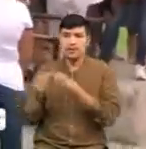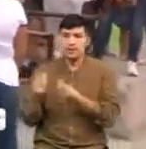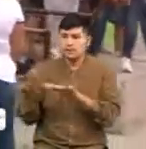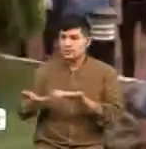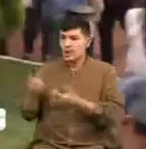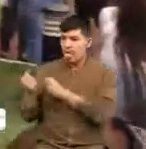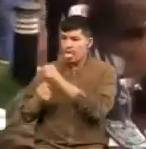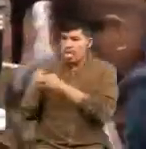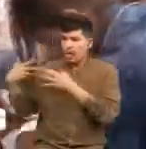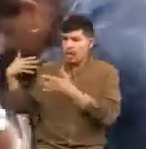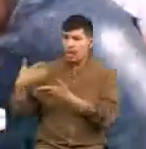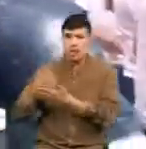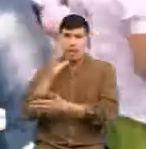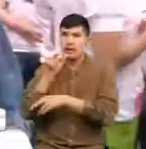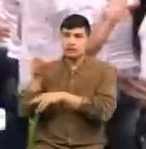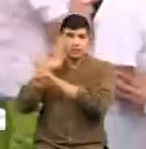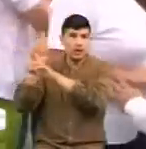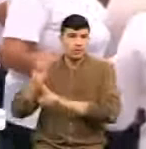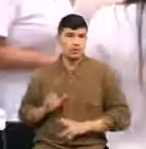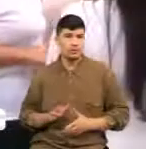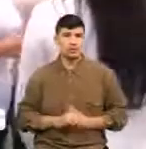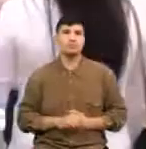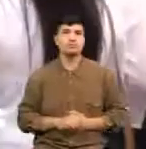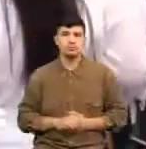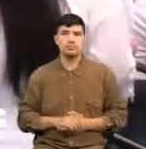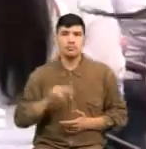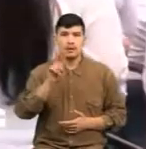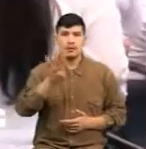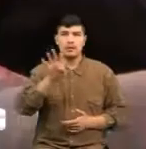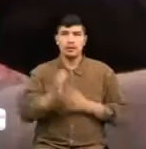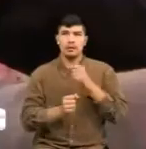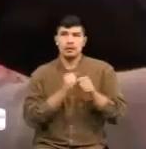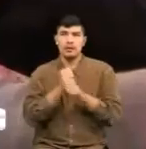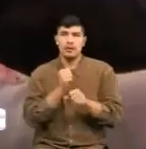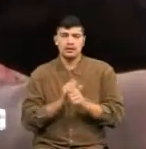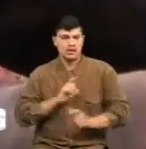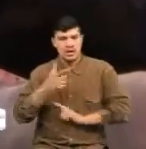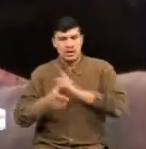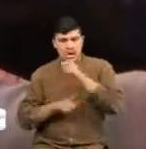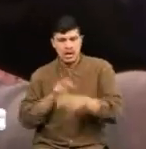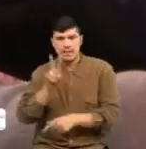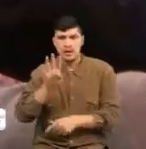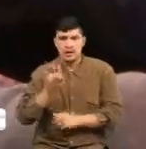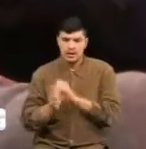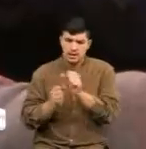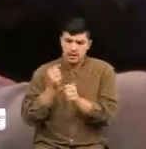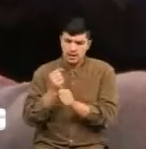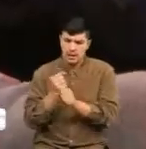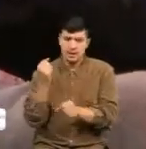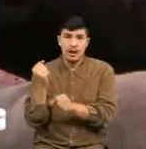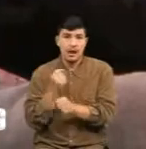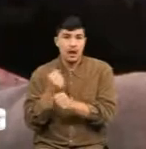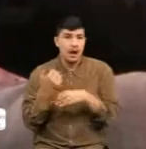servicio no tendrán ningún reconocimiento. Y pues son 29 años de lucha, 29 años de trabajo. Ya pues a